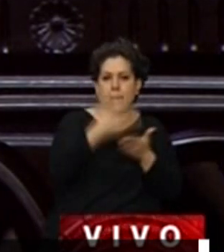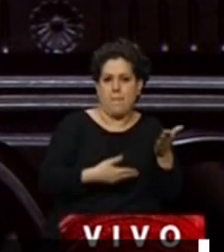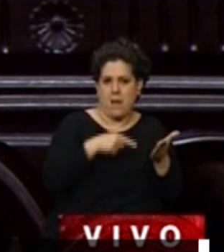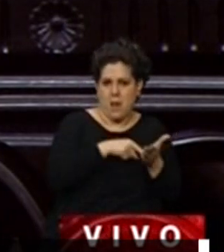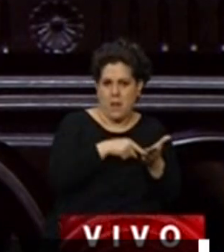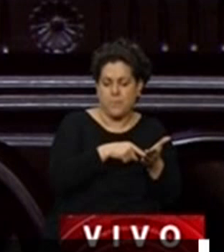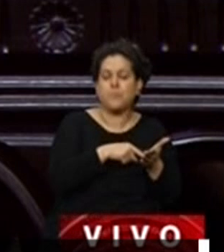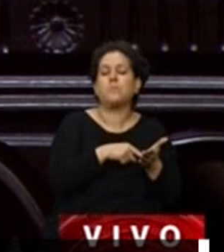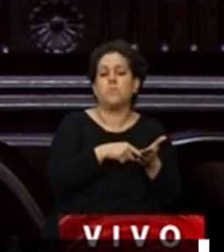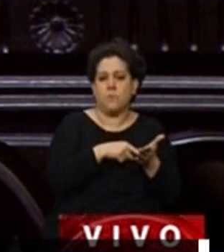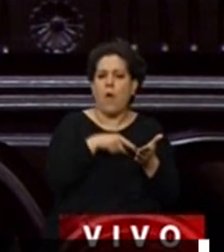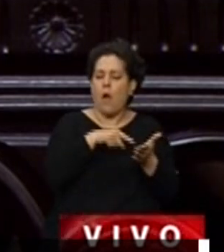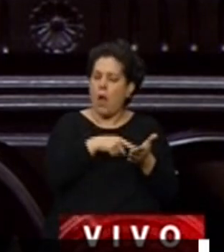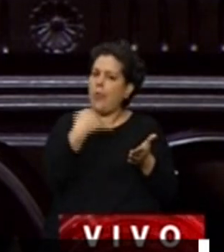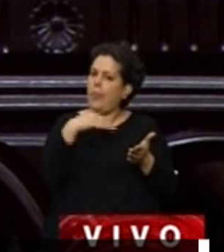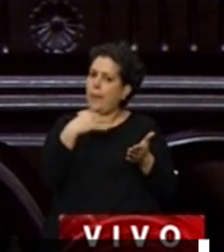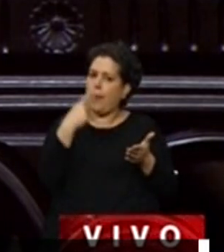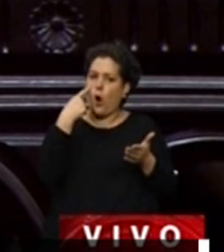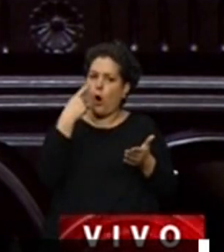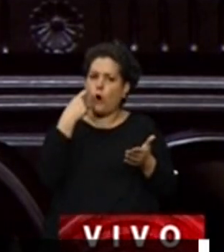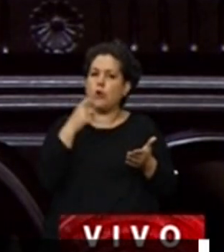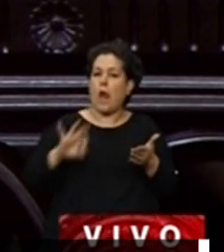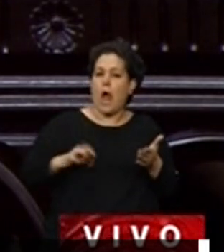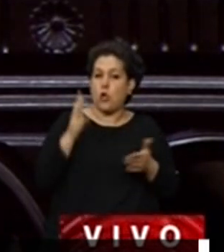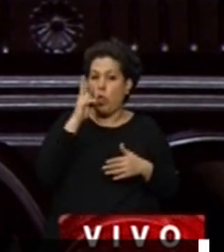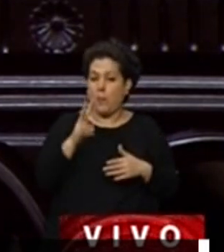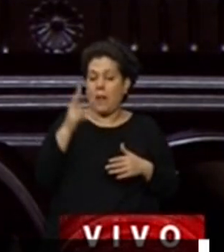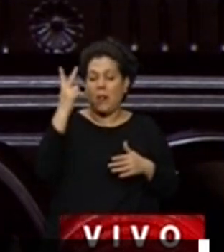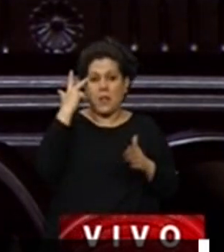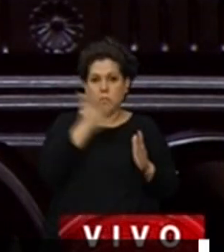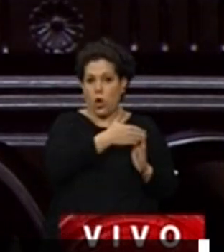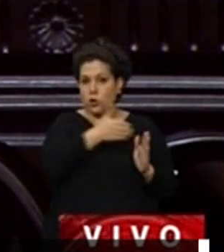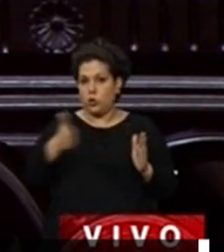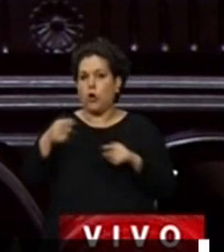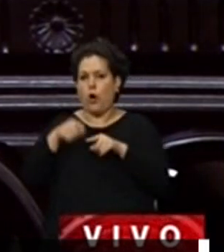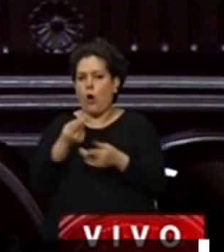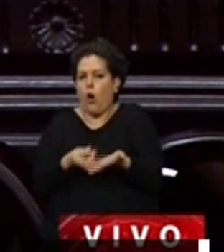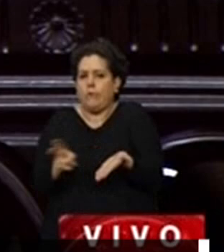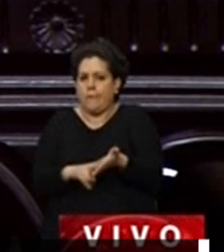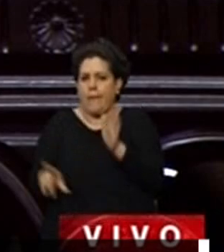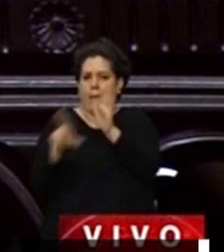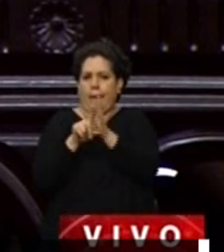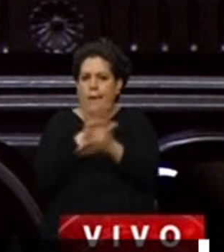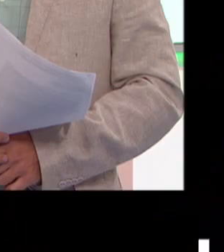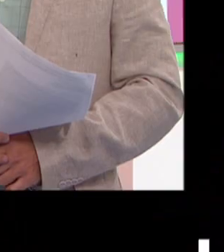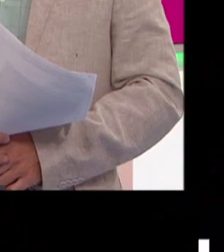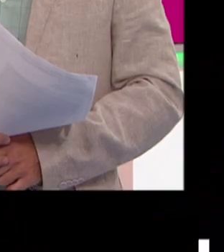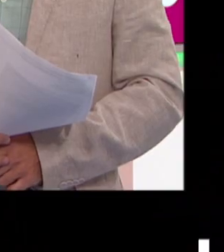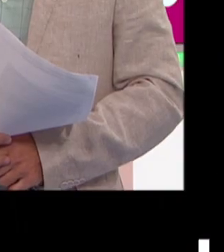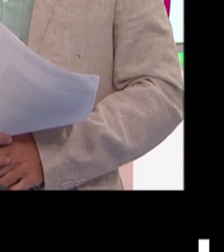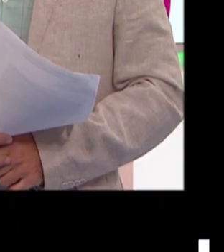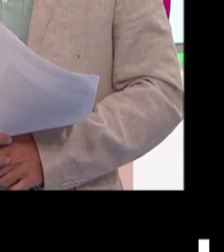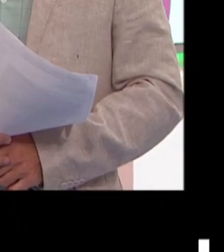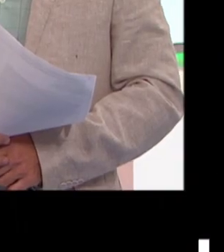esto va a suceder en otros temas que por ahí no logran obtener una está mayoría cuál es el desafío de diputado para el